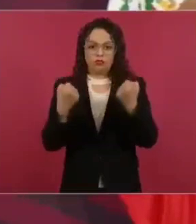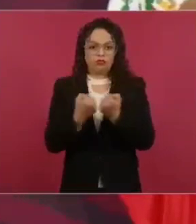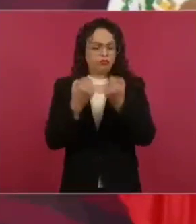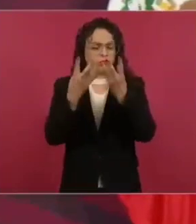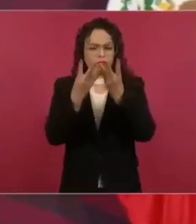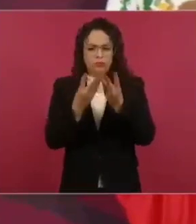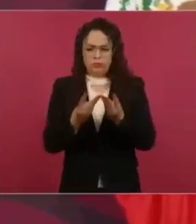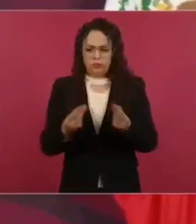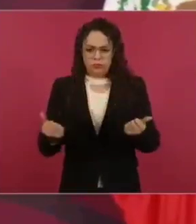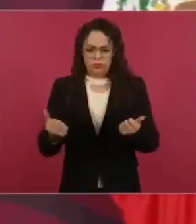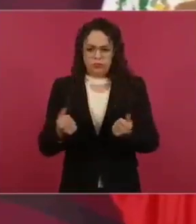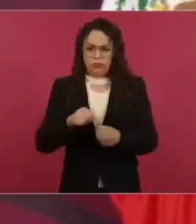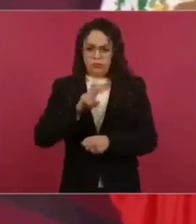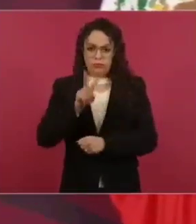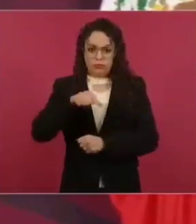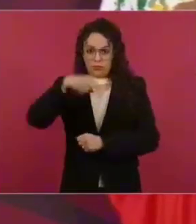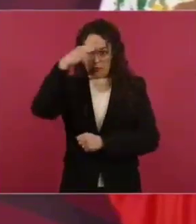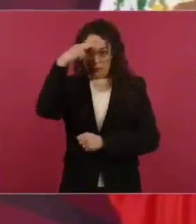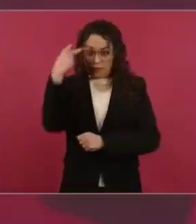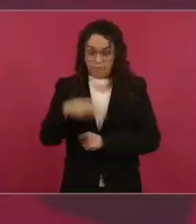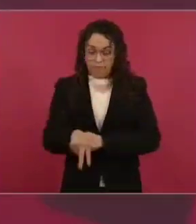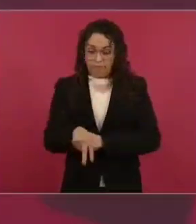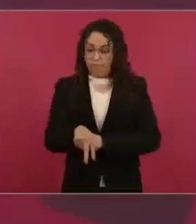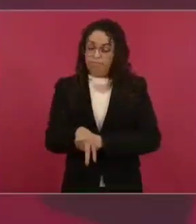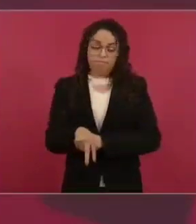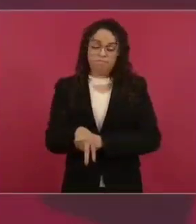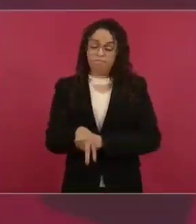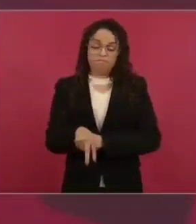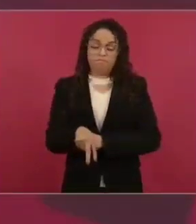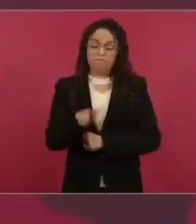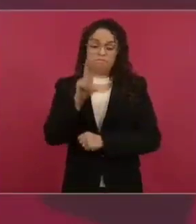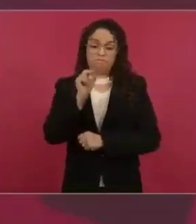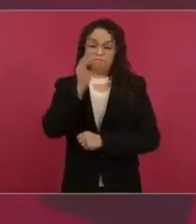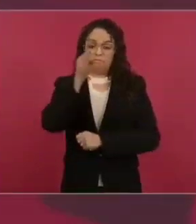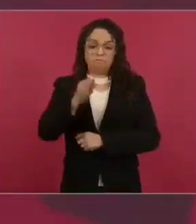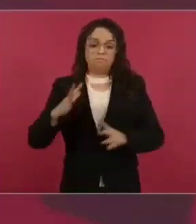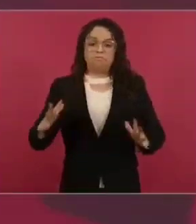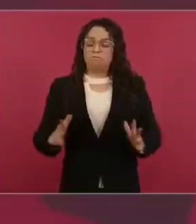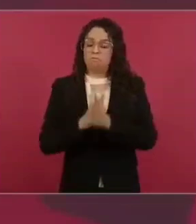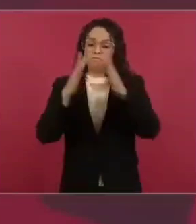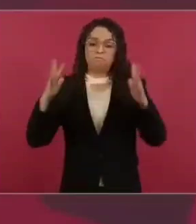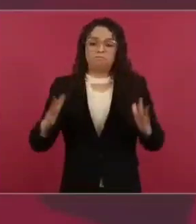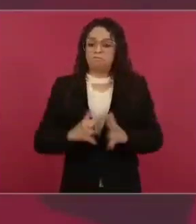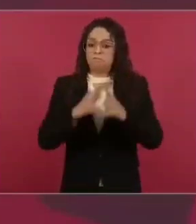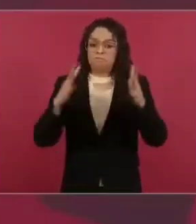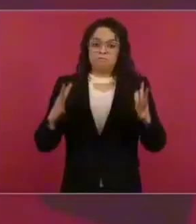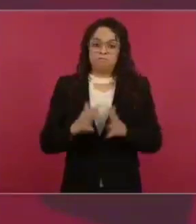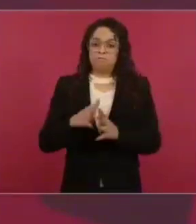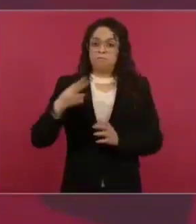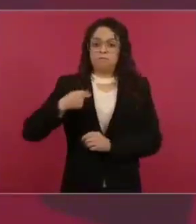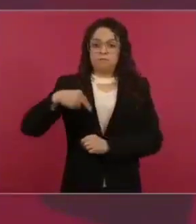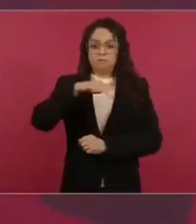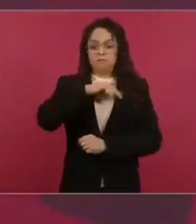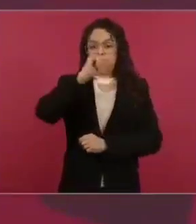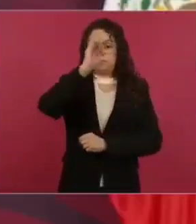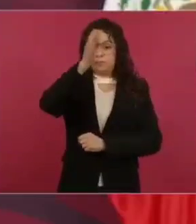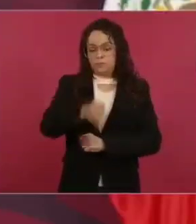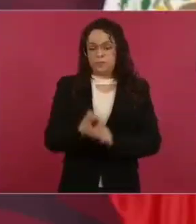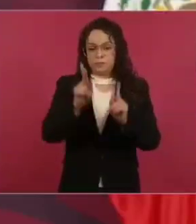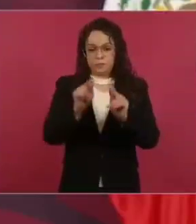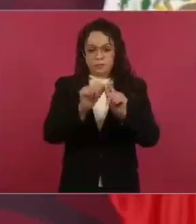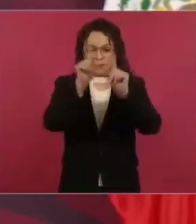por el bien de todos, primero los pobres, es que arriba los de abajo, pero no significa abajo los de arriba. Entonces, cosas que,